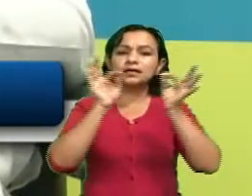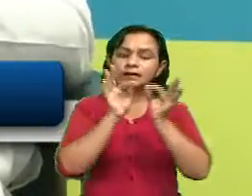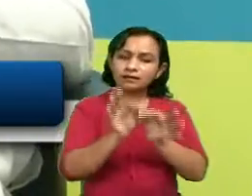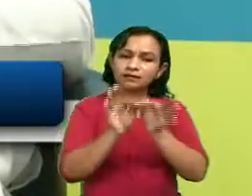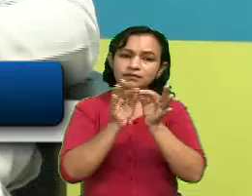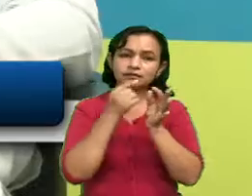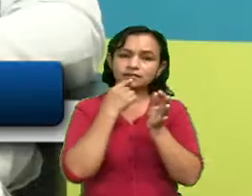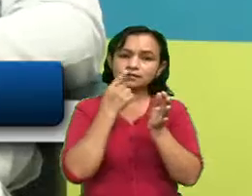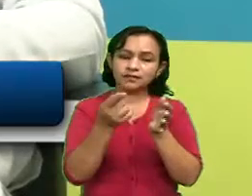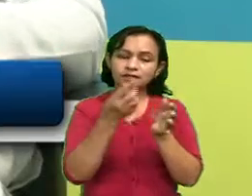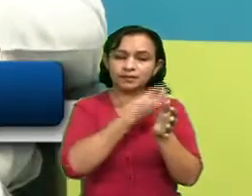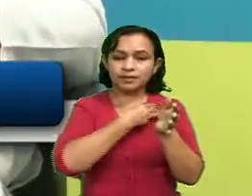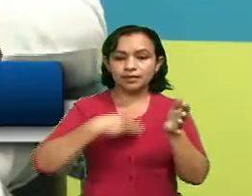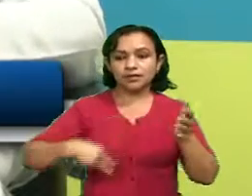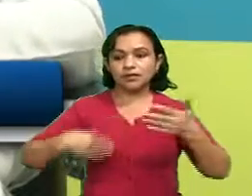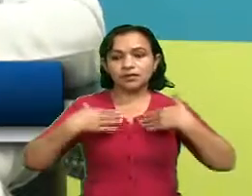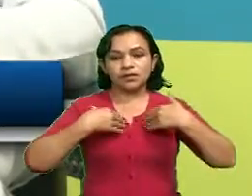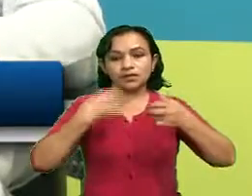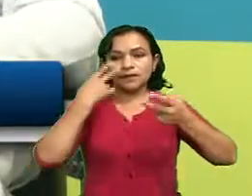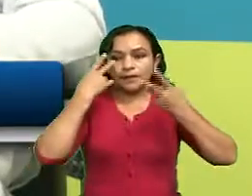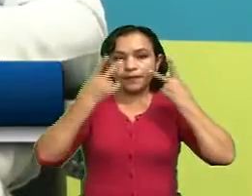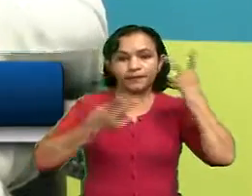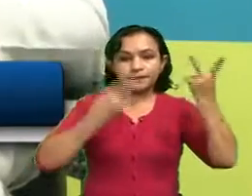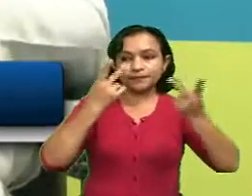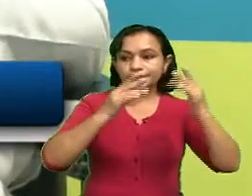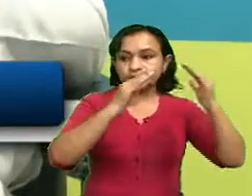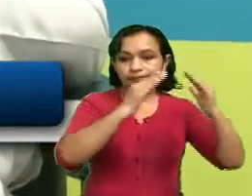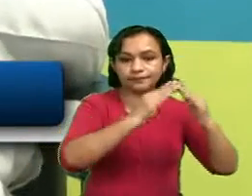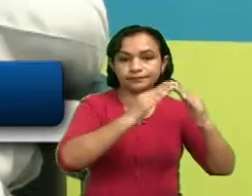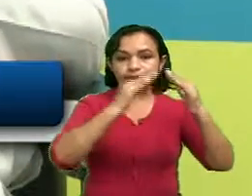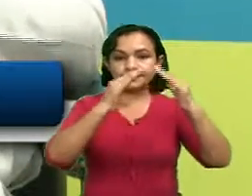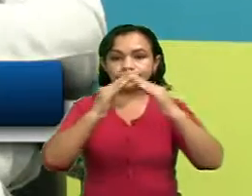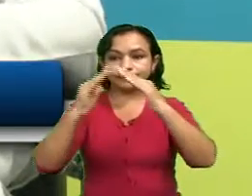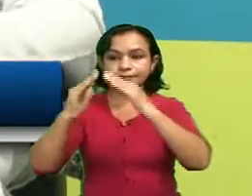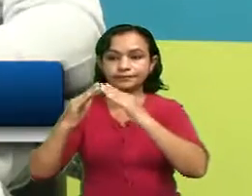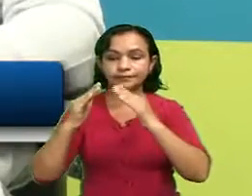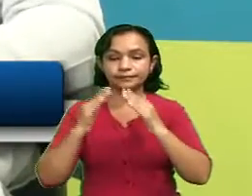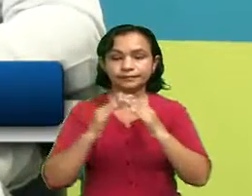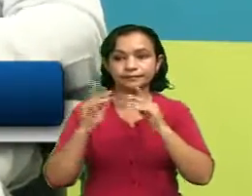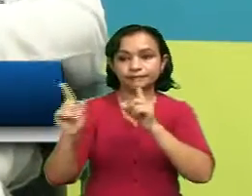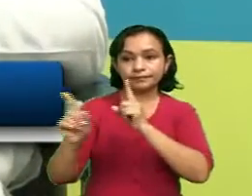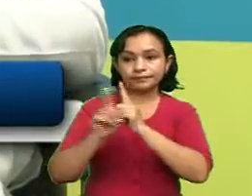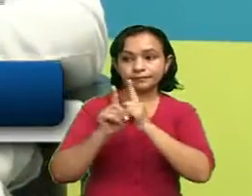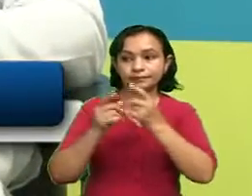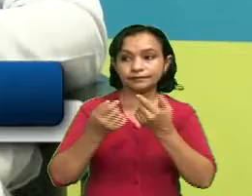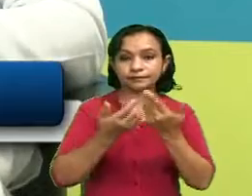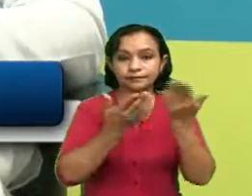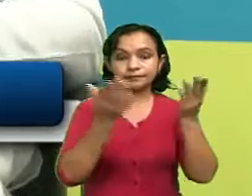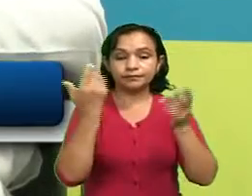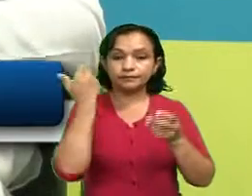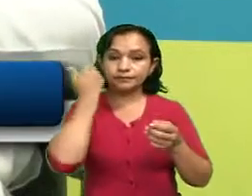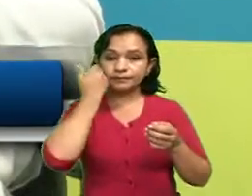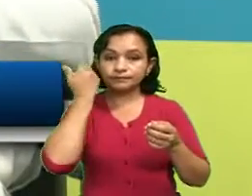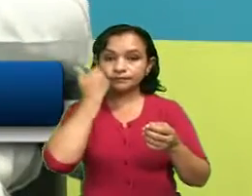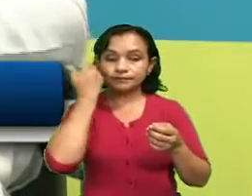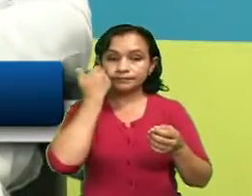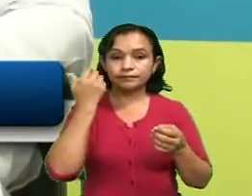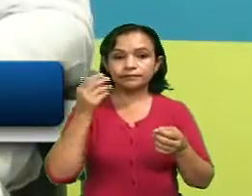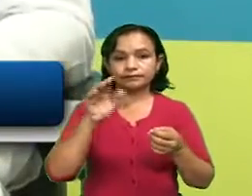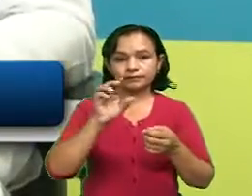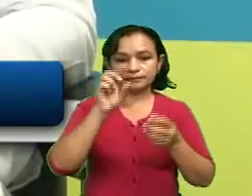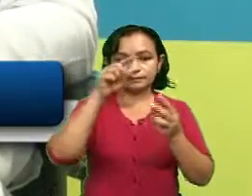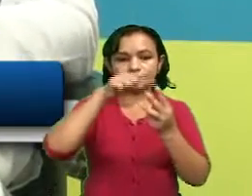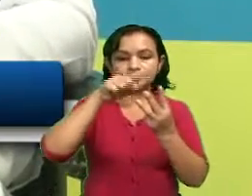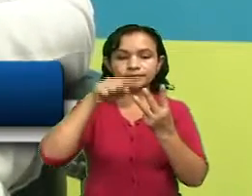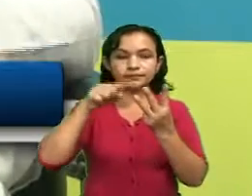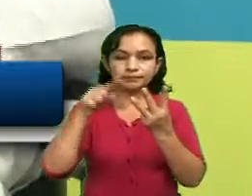que nosotros como Ministerio de Salud andamos en la visita casa a casa, en lo que es el mensaje a la población para prevenir esta enfermedad, andamos en 3